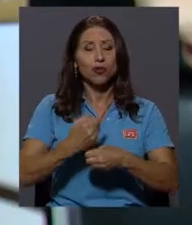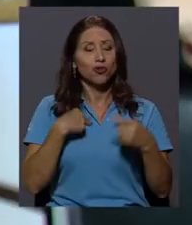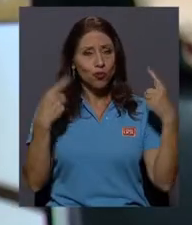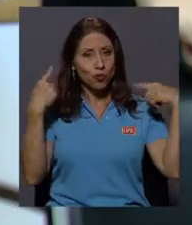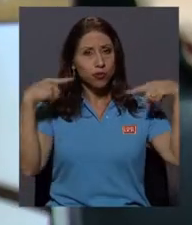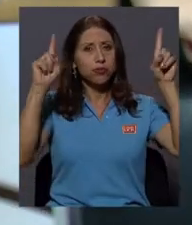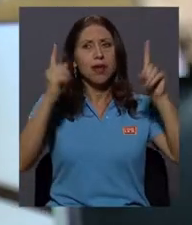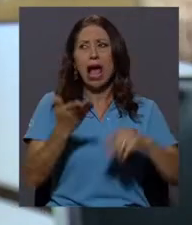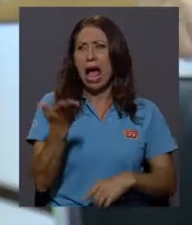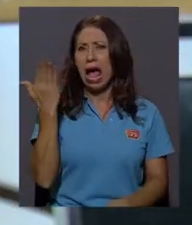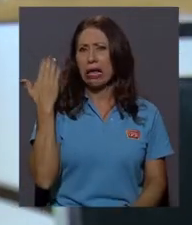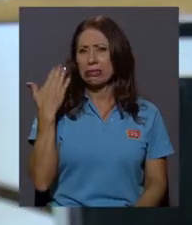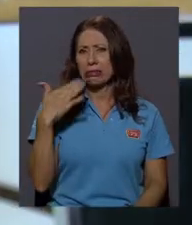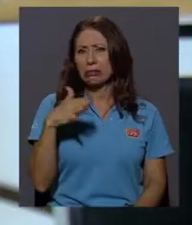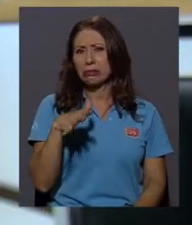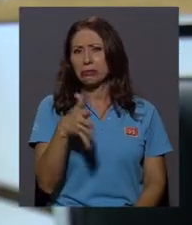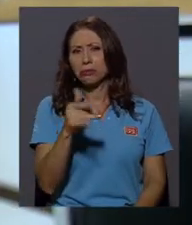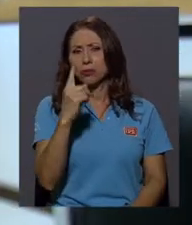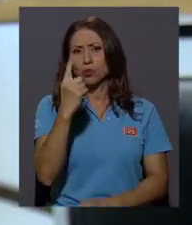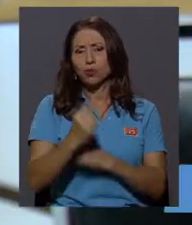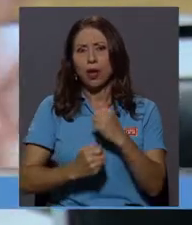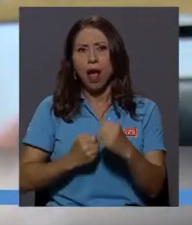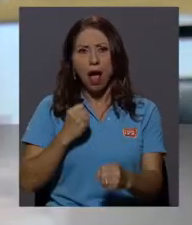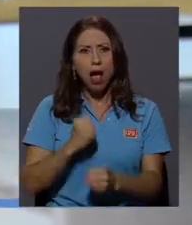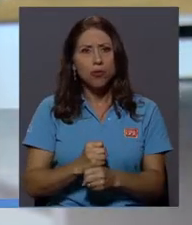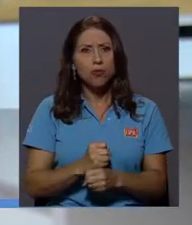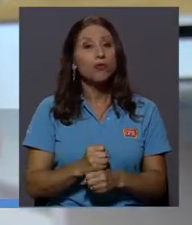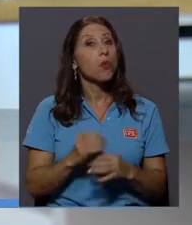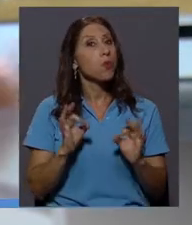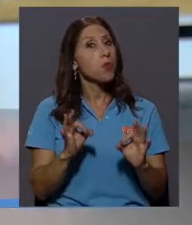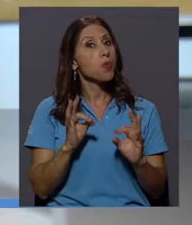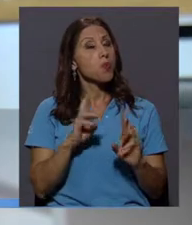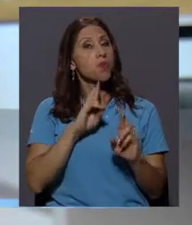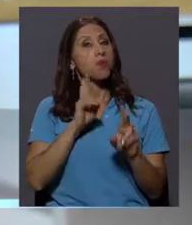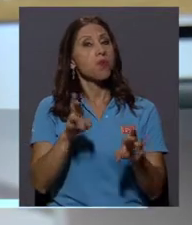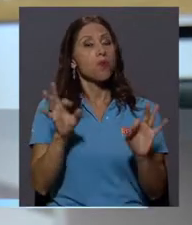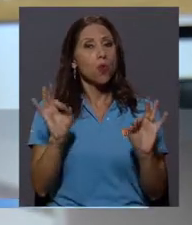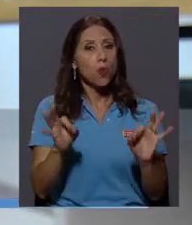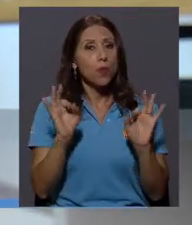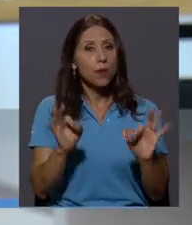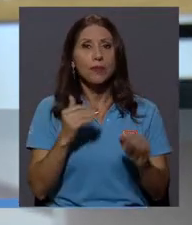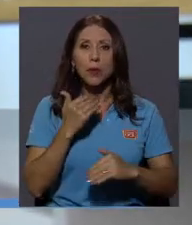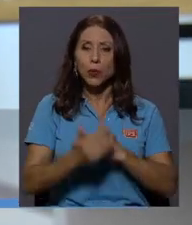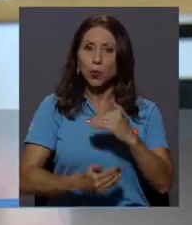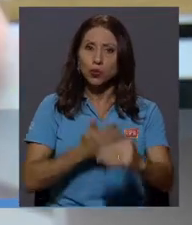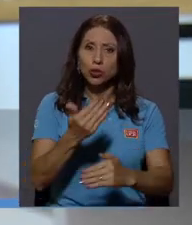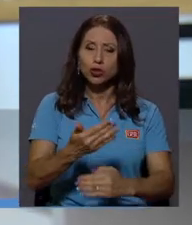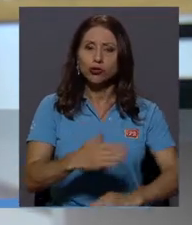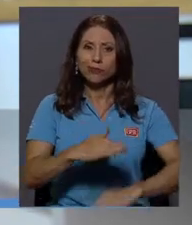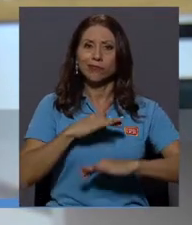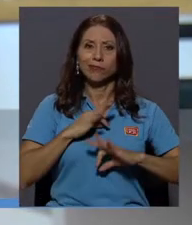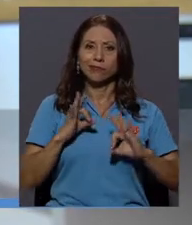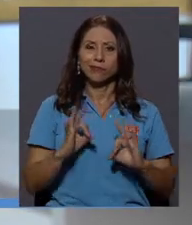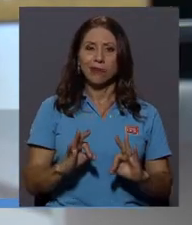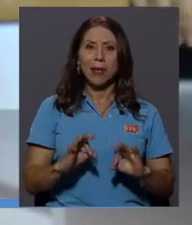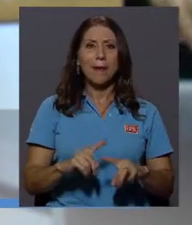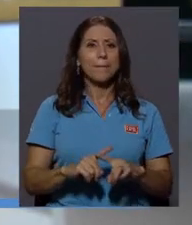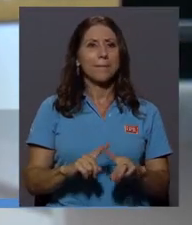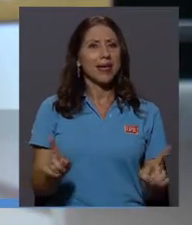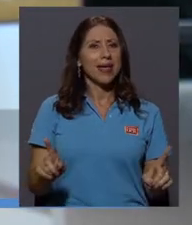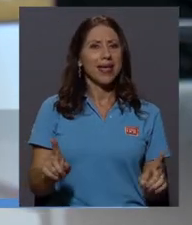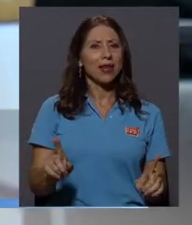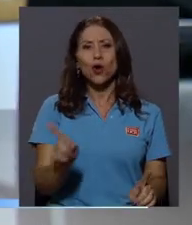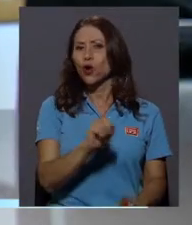obtuve hace un año más o menos y me fue muy bien, el proceso fue bastante satisfactorio, pero no fue la